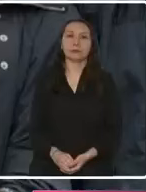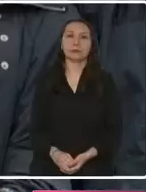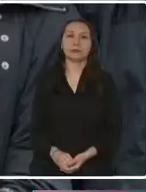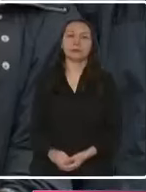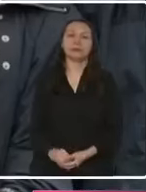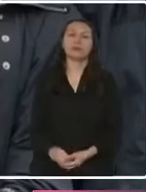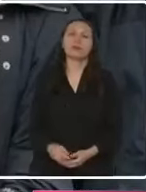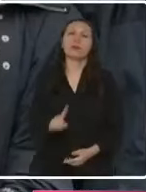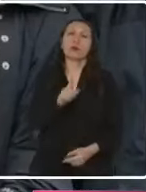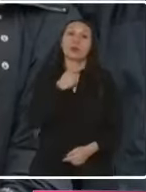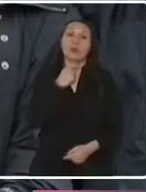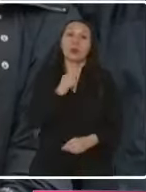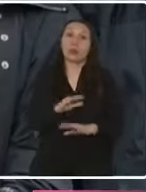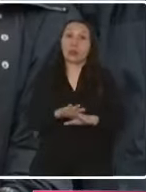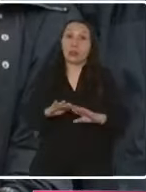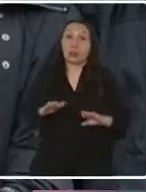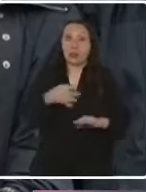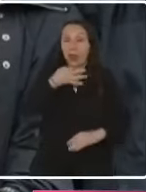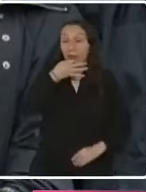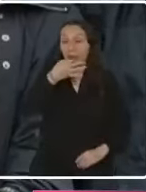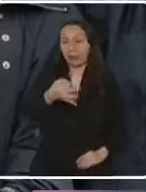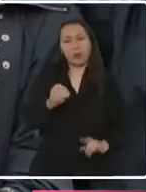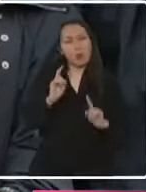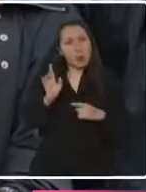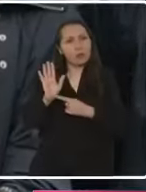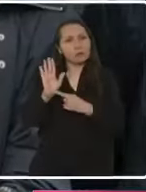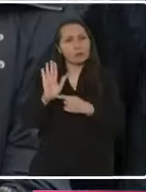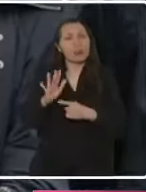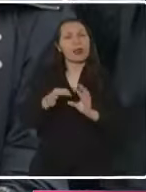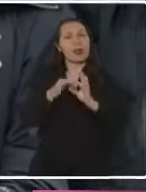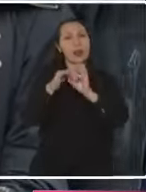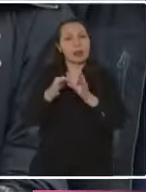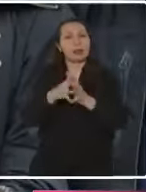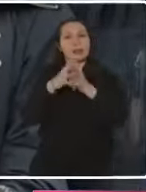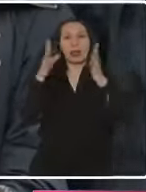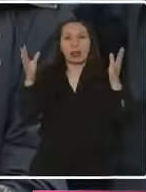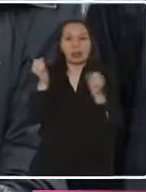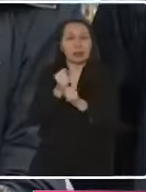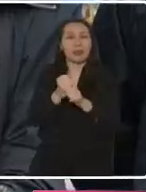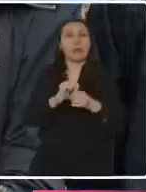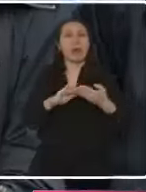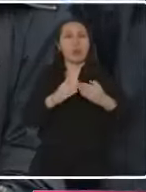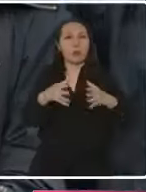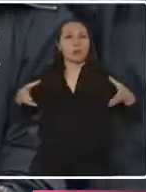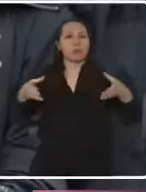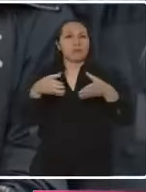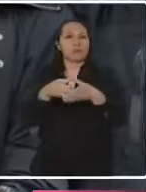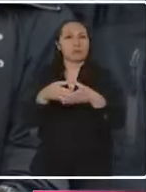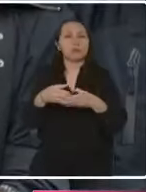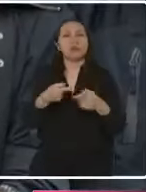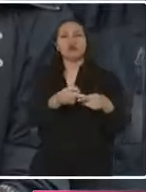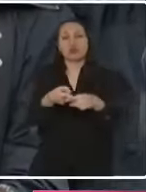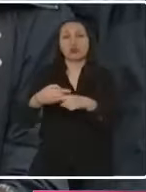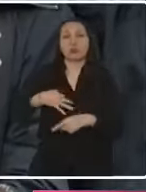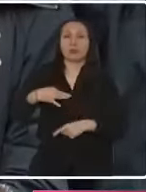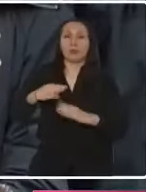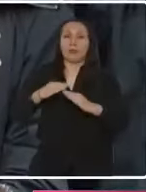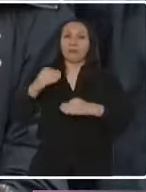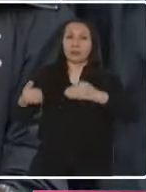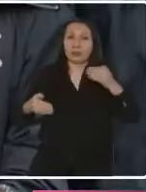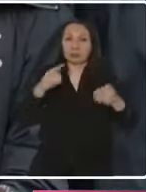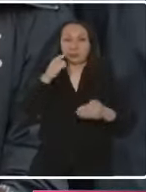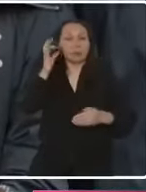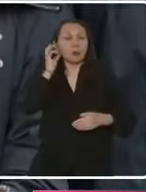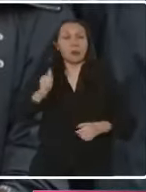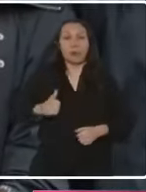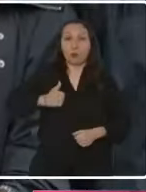No quiero terminar esta intervención sin destacar y agradecer también el tremendo trabajo de la comunidad organizada, de la sociedad civil, de los vecinos y vecinas,